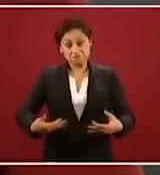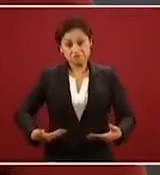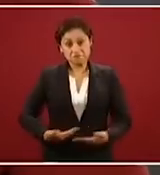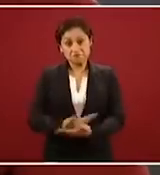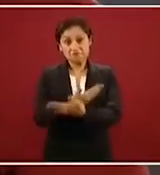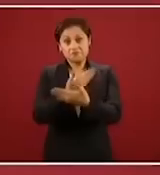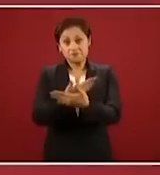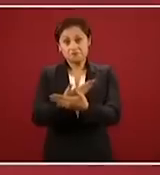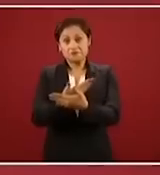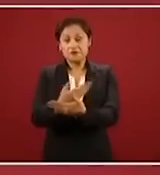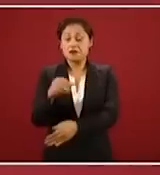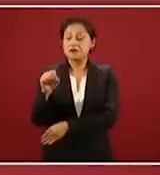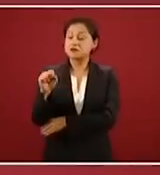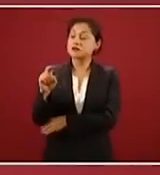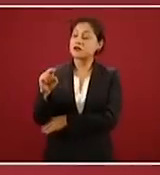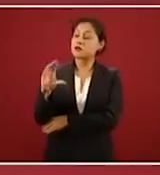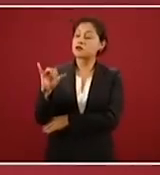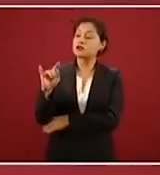del Saucito,